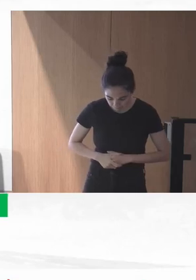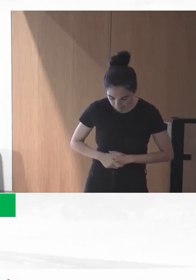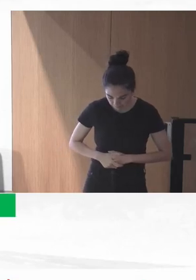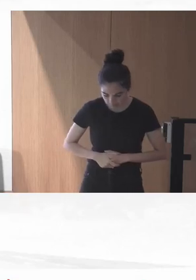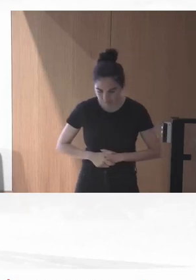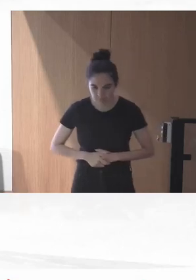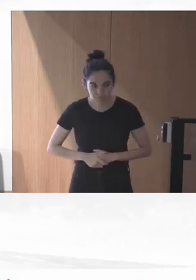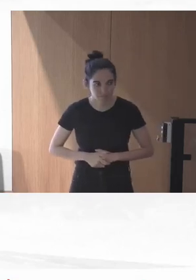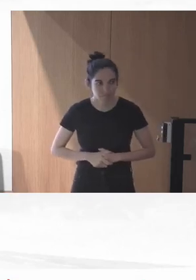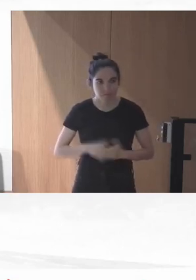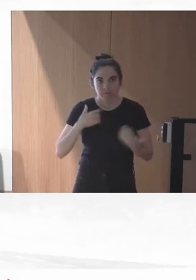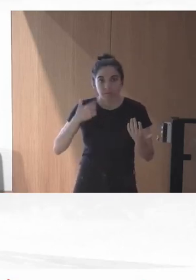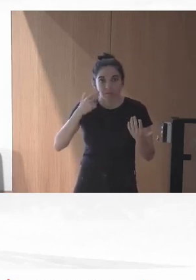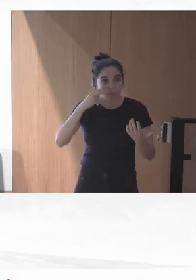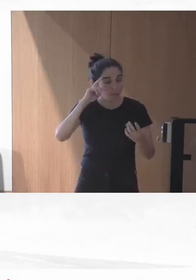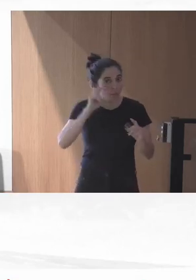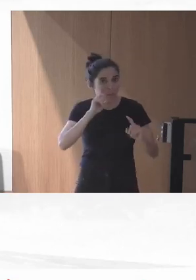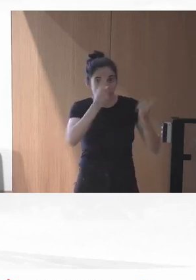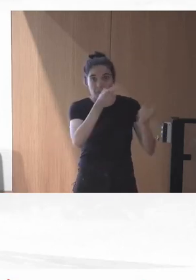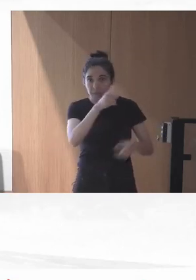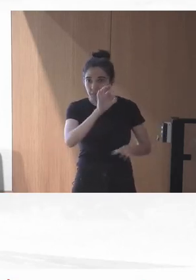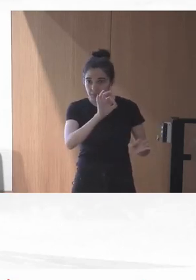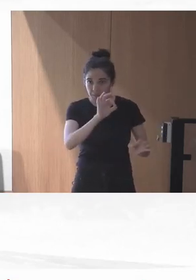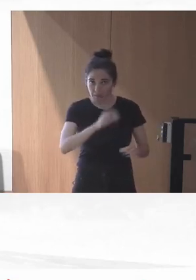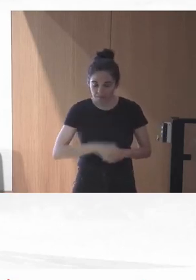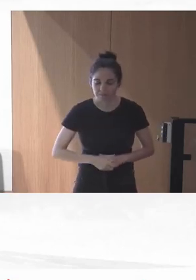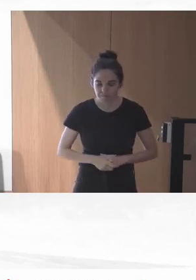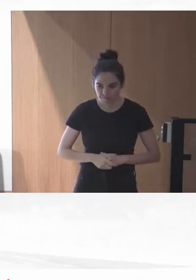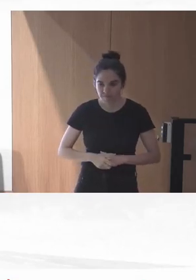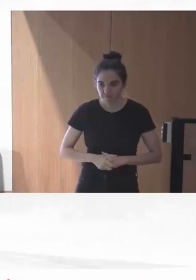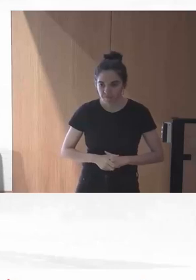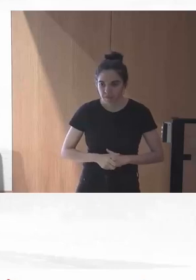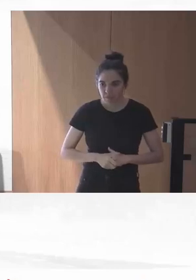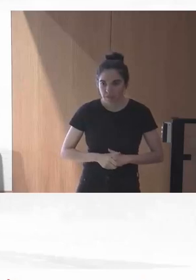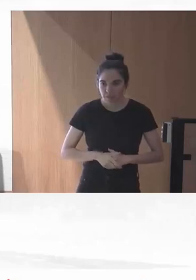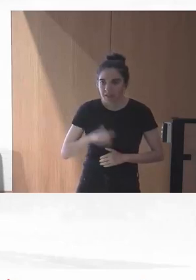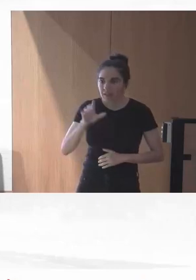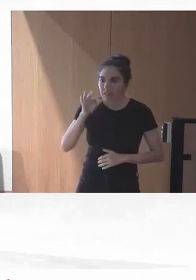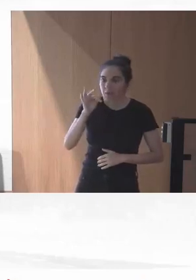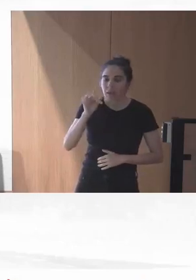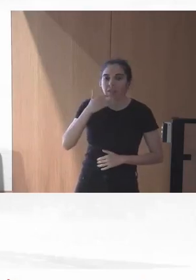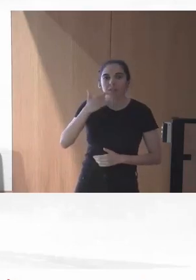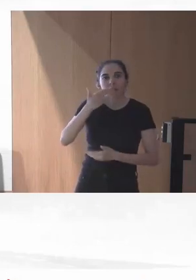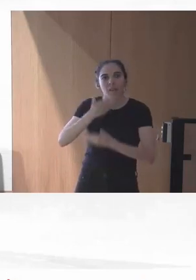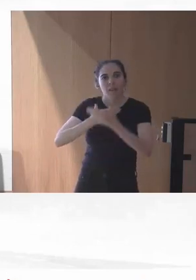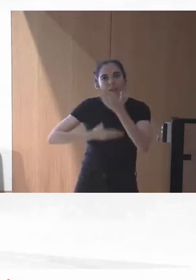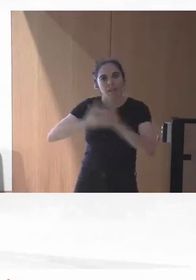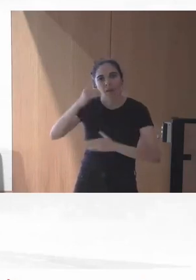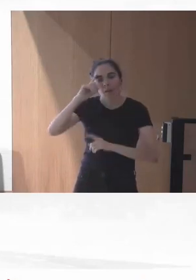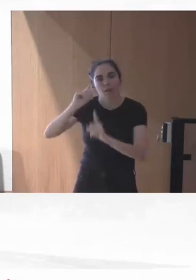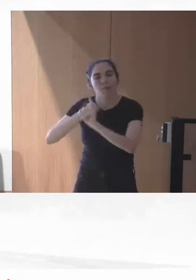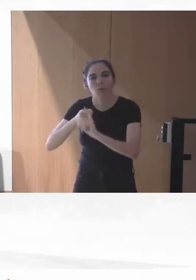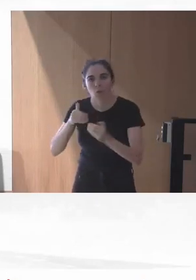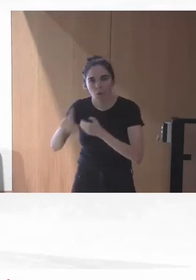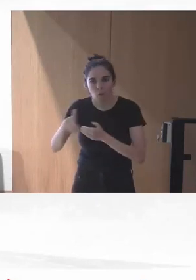Primeramente, ¿no? Esas han sido tus primeras experiencias. Sí. Y luego, ¿cuándo se te detecta la discapacidad? En el